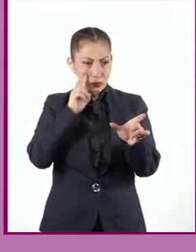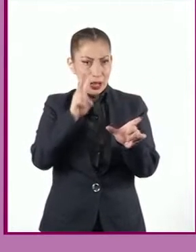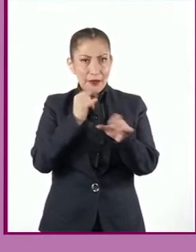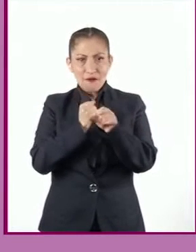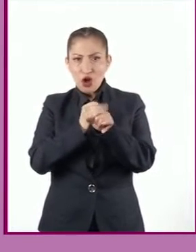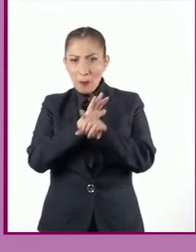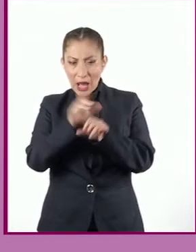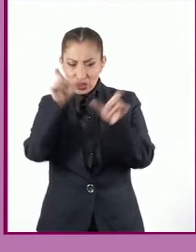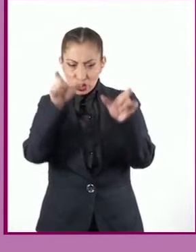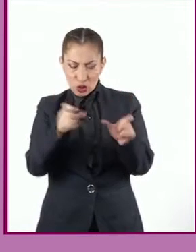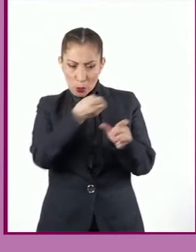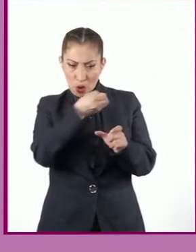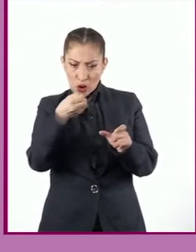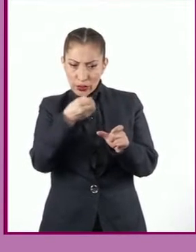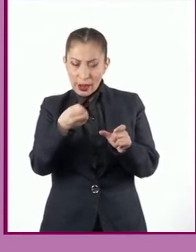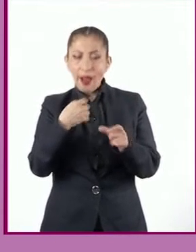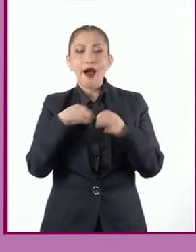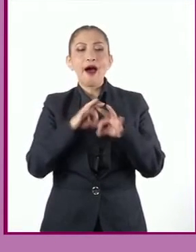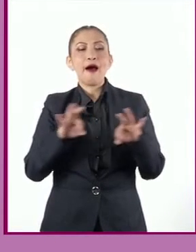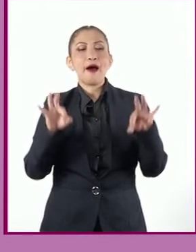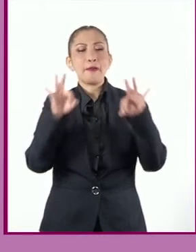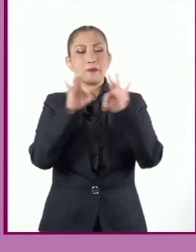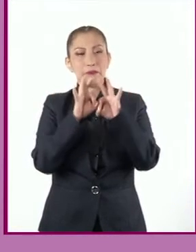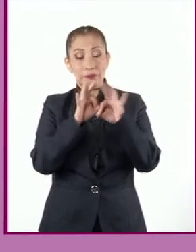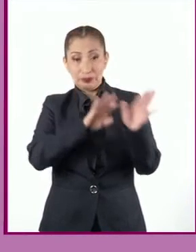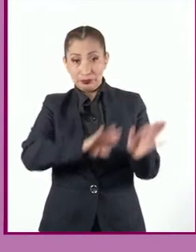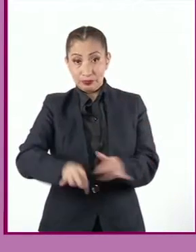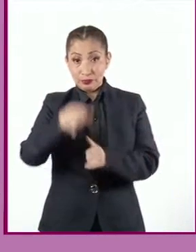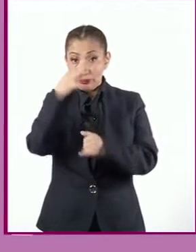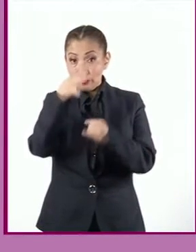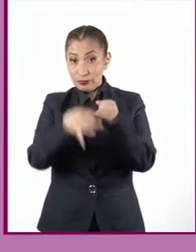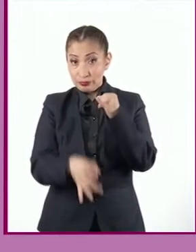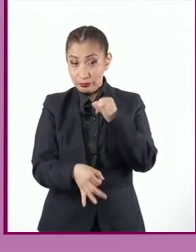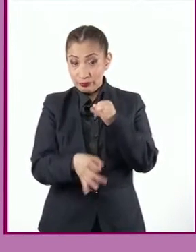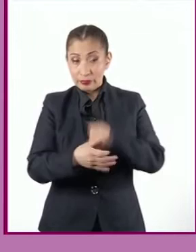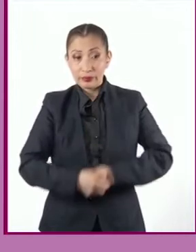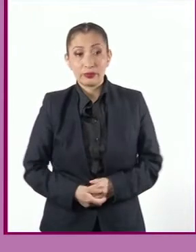la información y su importancia. Finalmente,